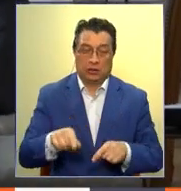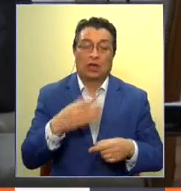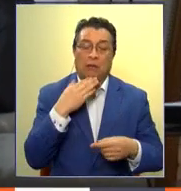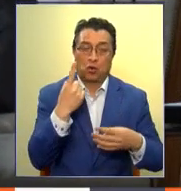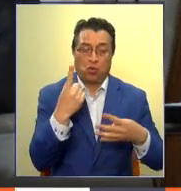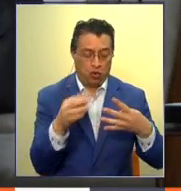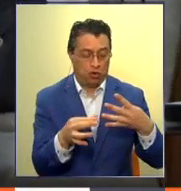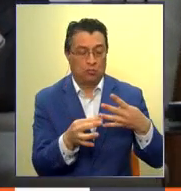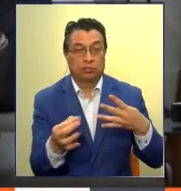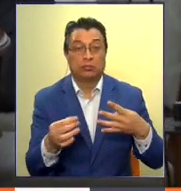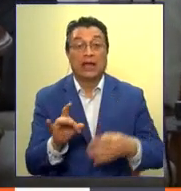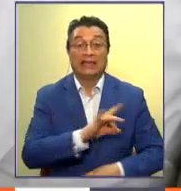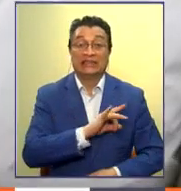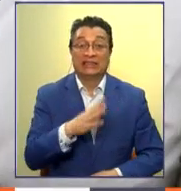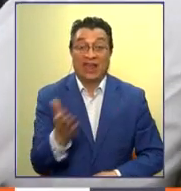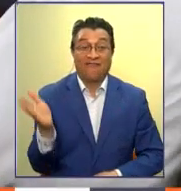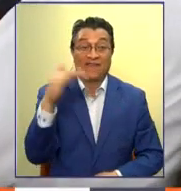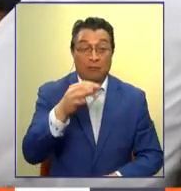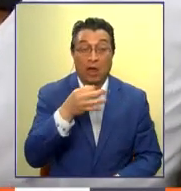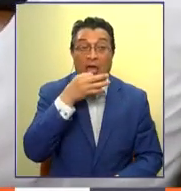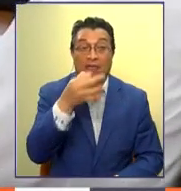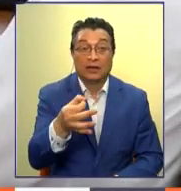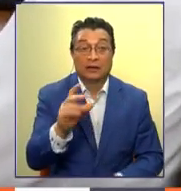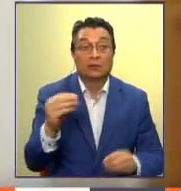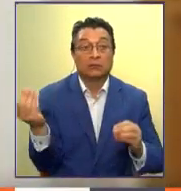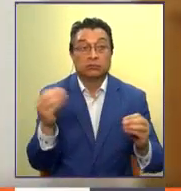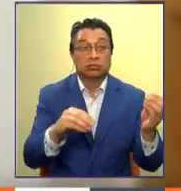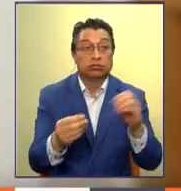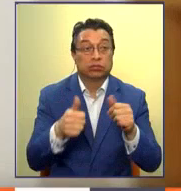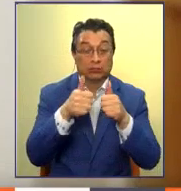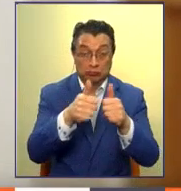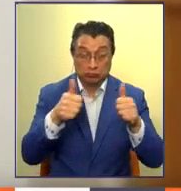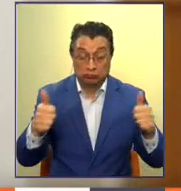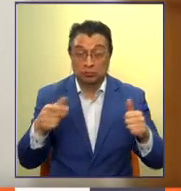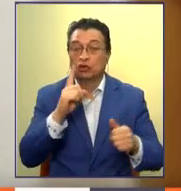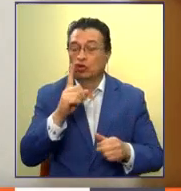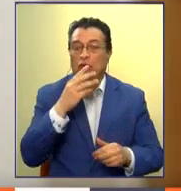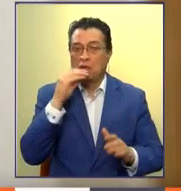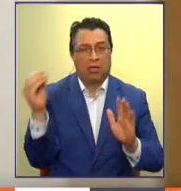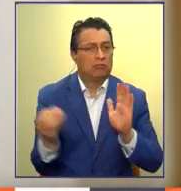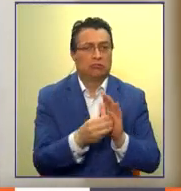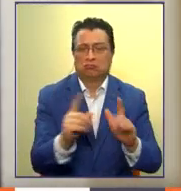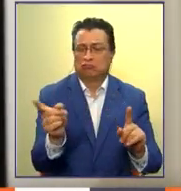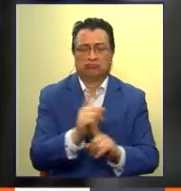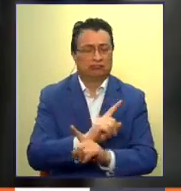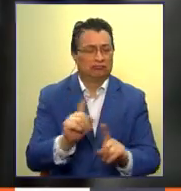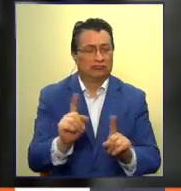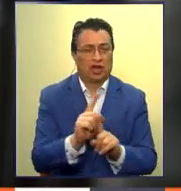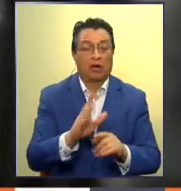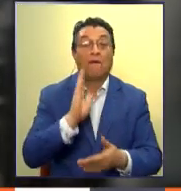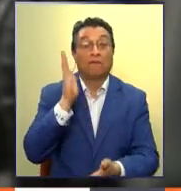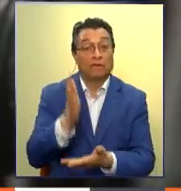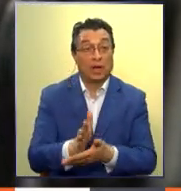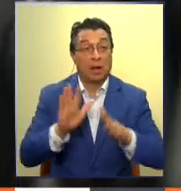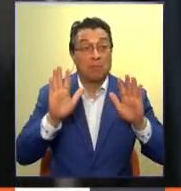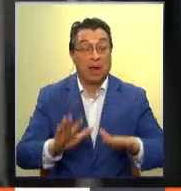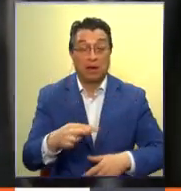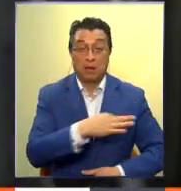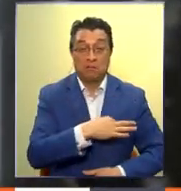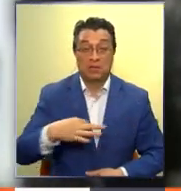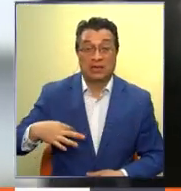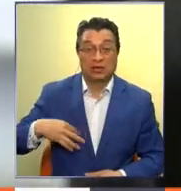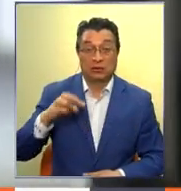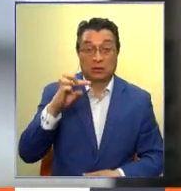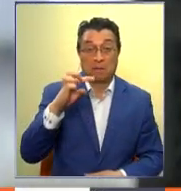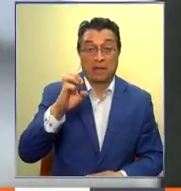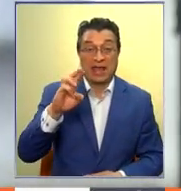Chile Vamos, sin embargo, señalaron que el diseño del Ejecutivo no contemplaba aplicar dicha norma. Tras el fin del paro, el ministro Pérez insistió en